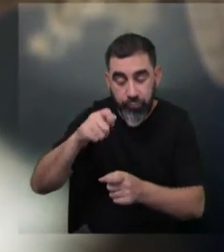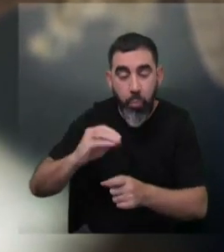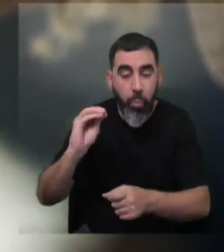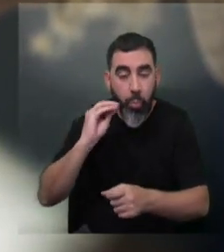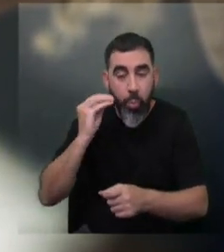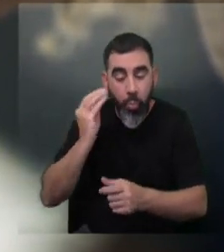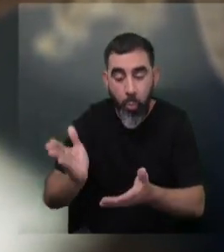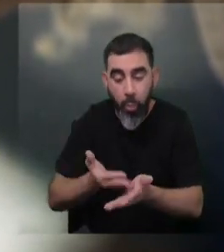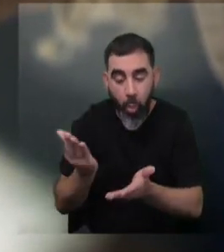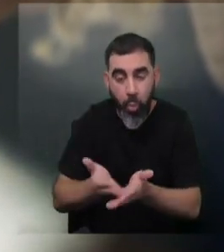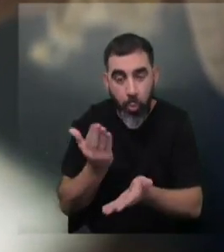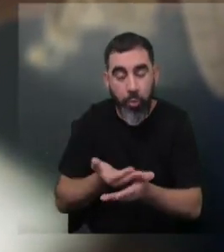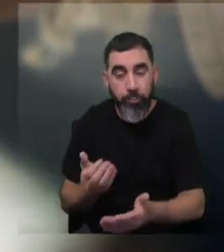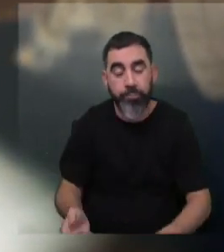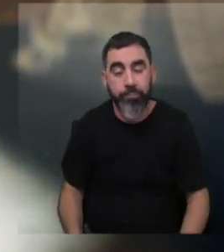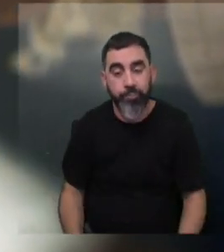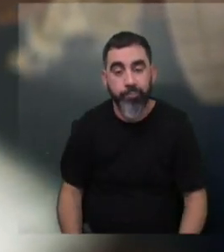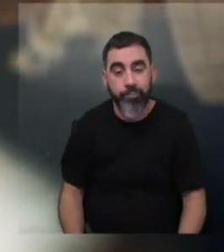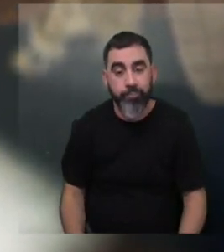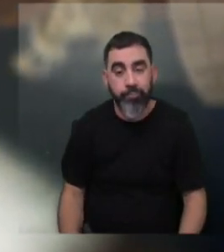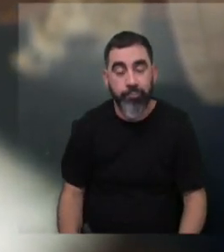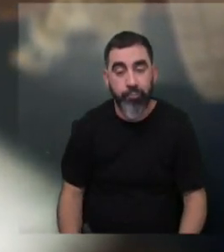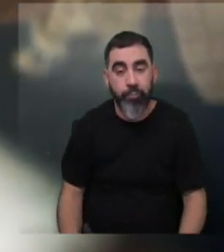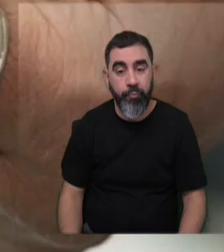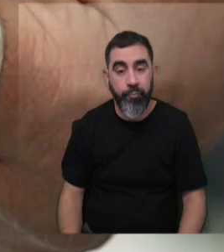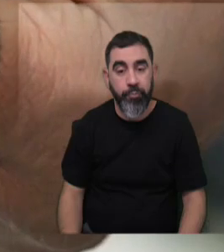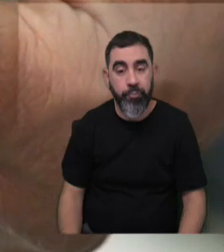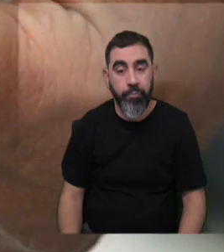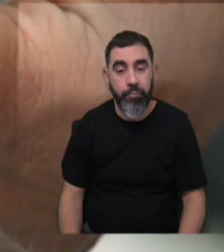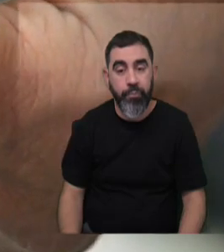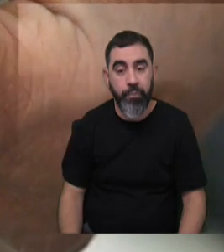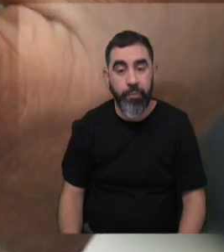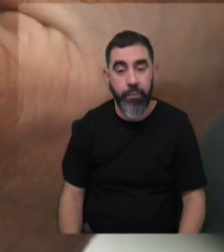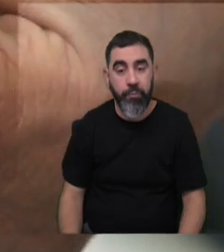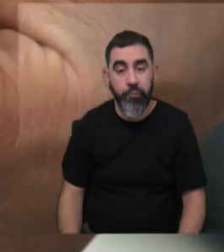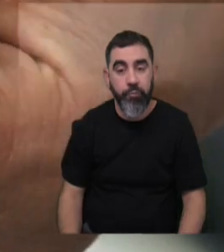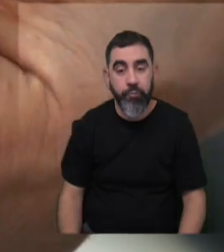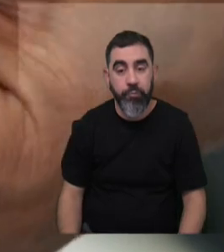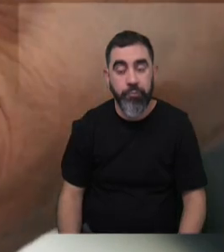y de esa manera generar el ocre.